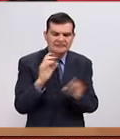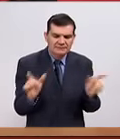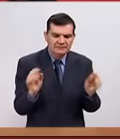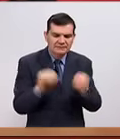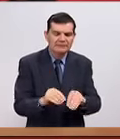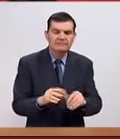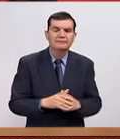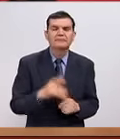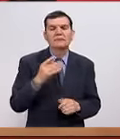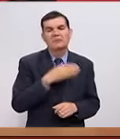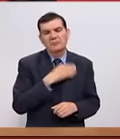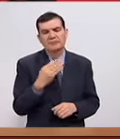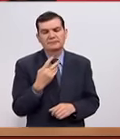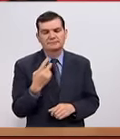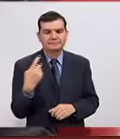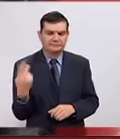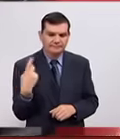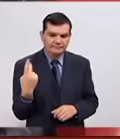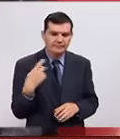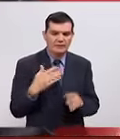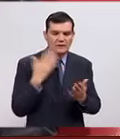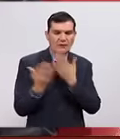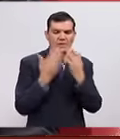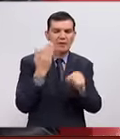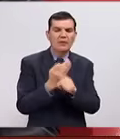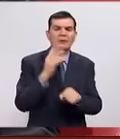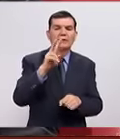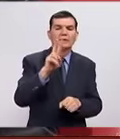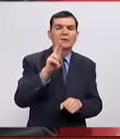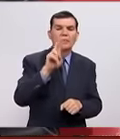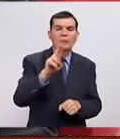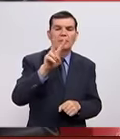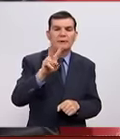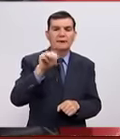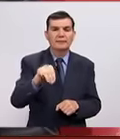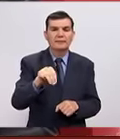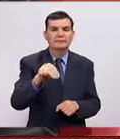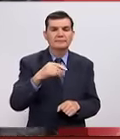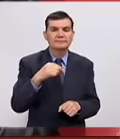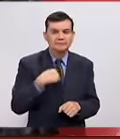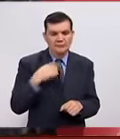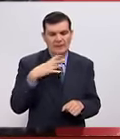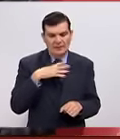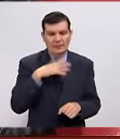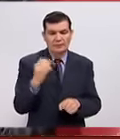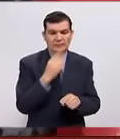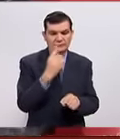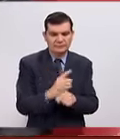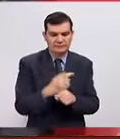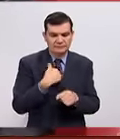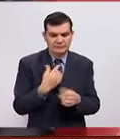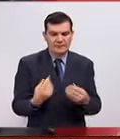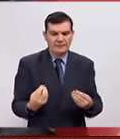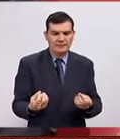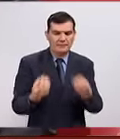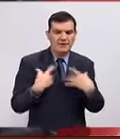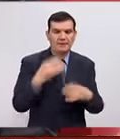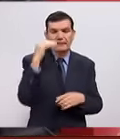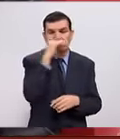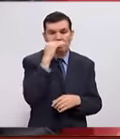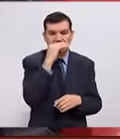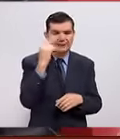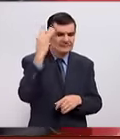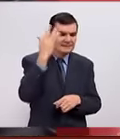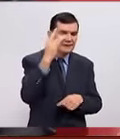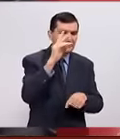esto claro Bueno pues nosotros Somos estudiantes de la ubm como ustedes mencionaron nos tuvimos la oportunidad de recibir una beca para irnos a